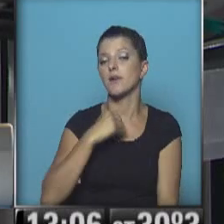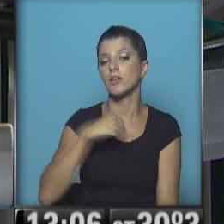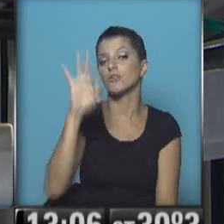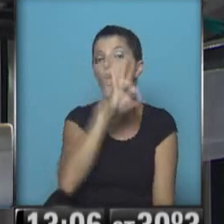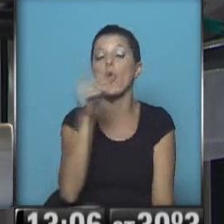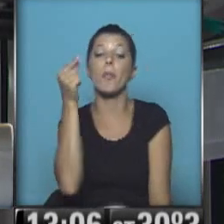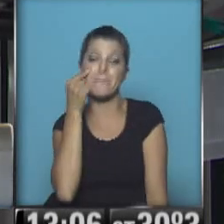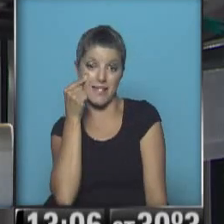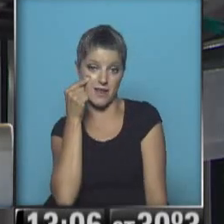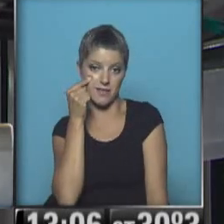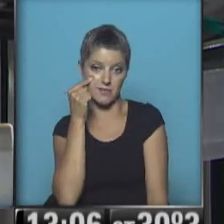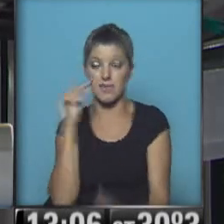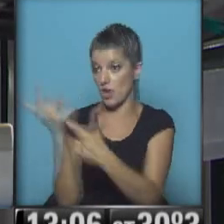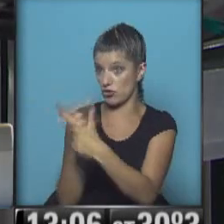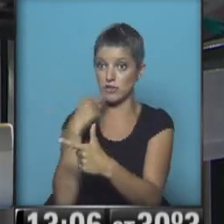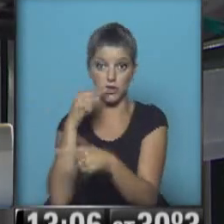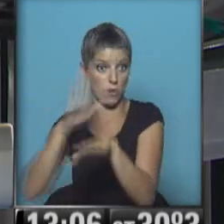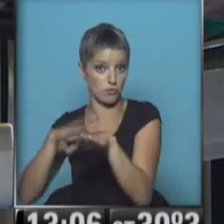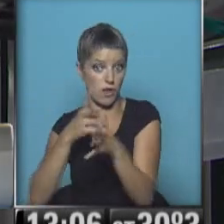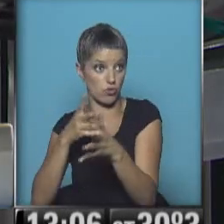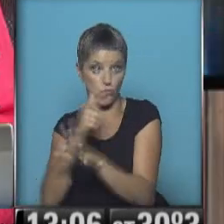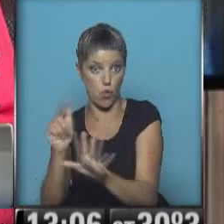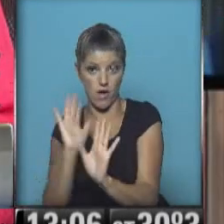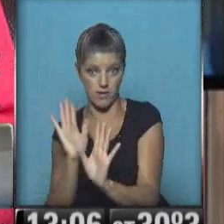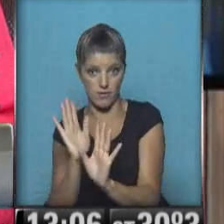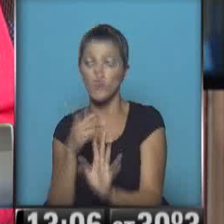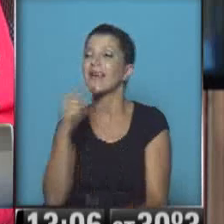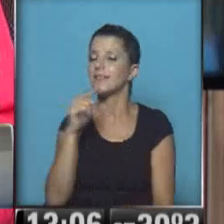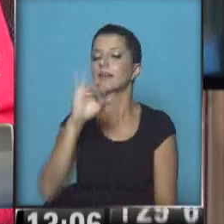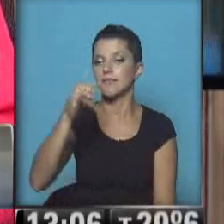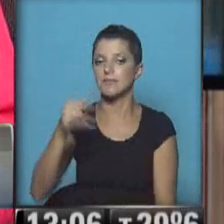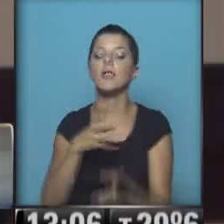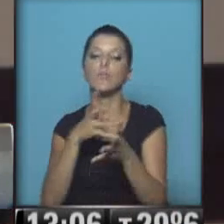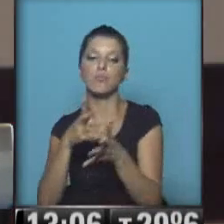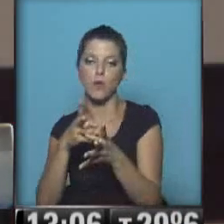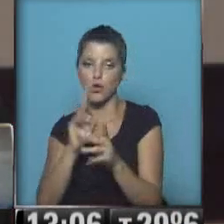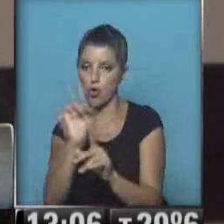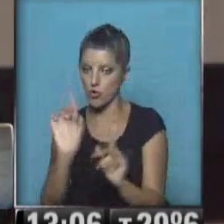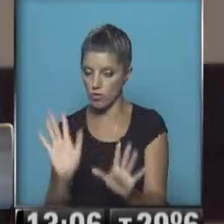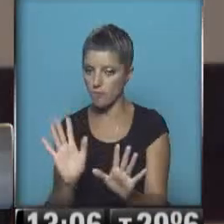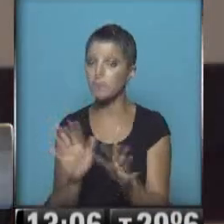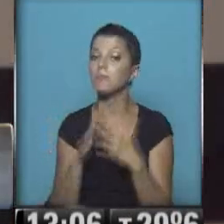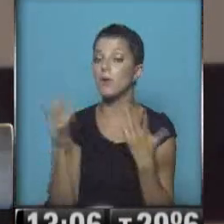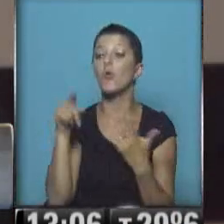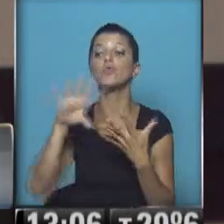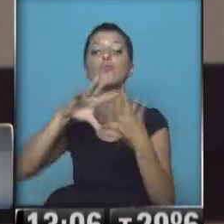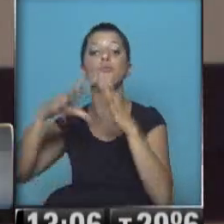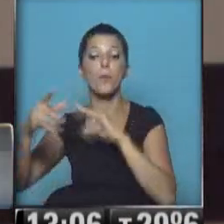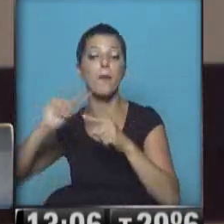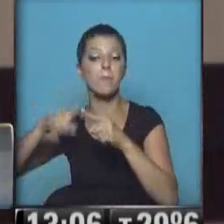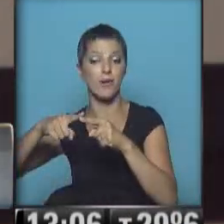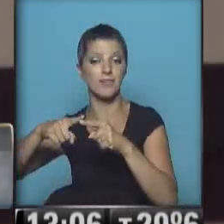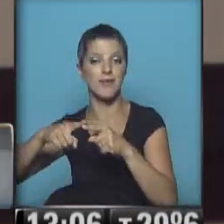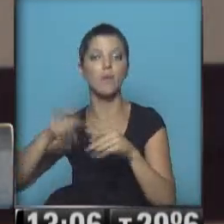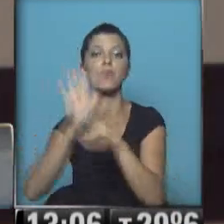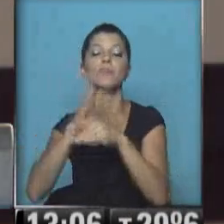racial, no asumen los atentados. No es que salen a reivindicar los atentados, no es esta la posición. Pero con su postura política la